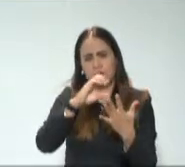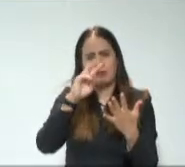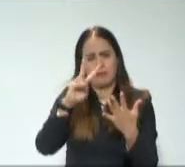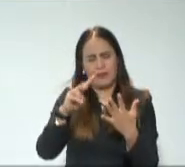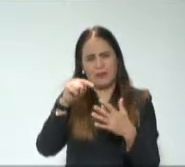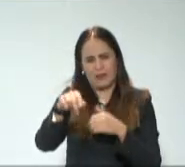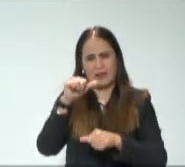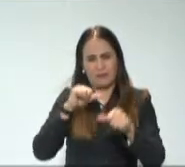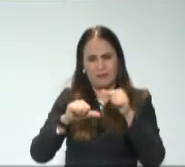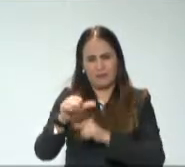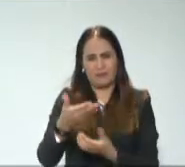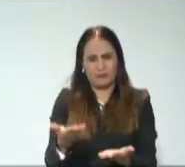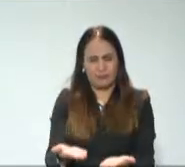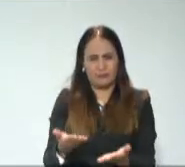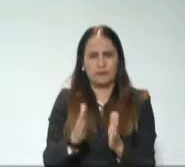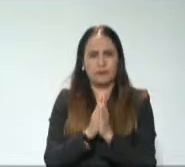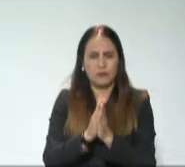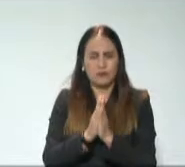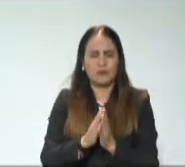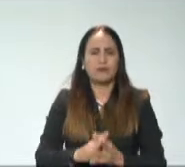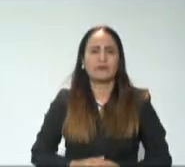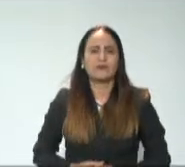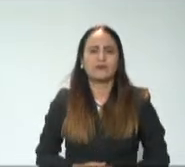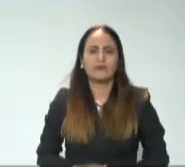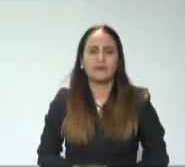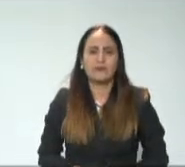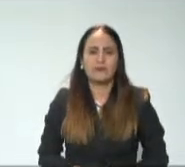nuestro siguiente ponente adelante maestro